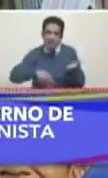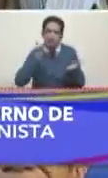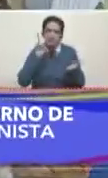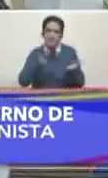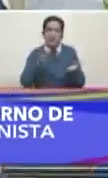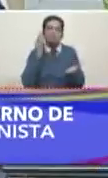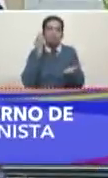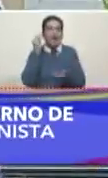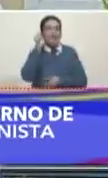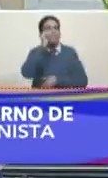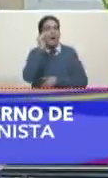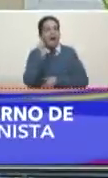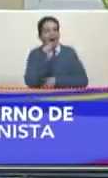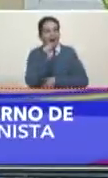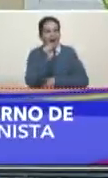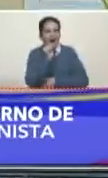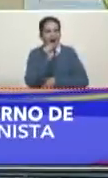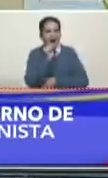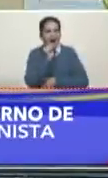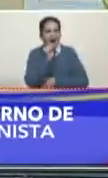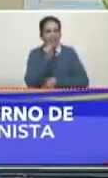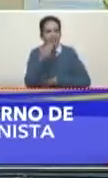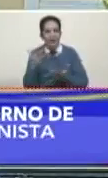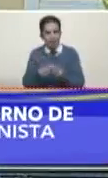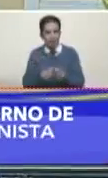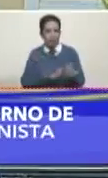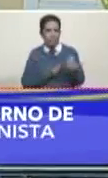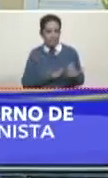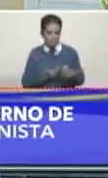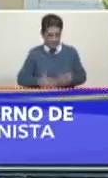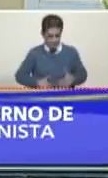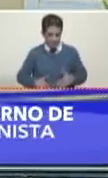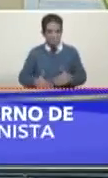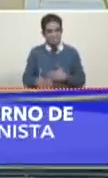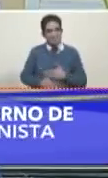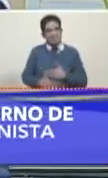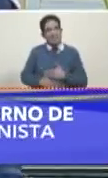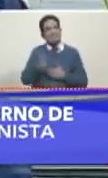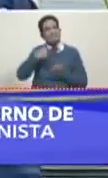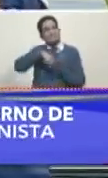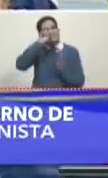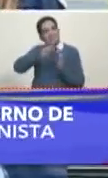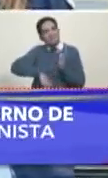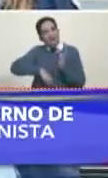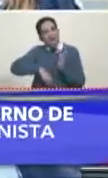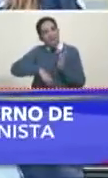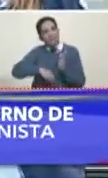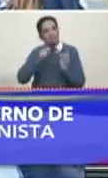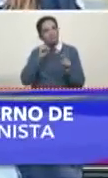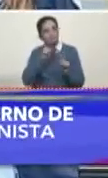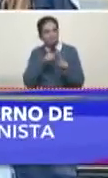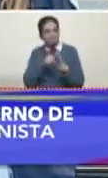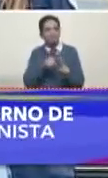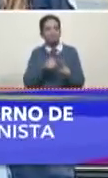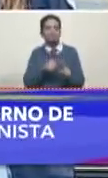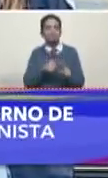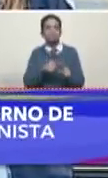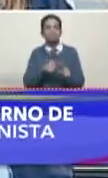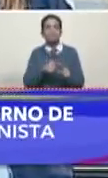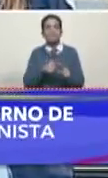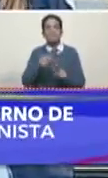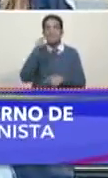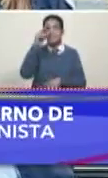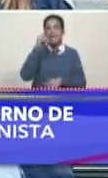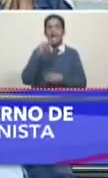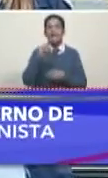mujeres embarazadas con su bebé en su vientre firmando por la paz y dando y